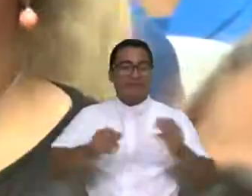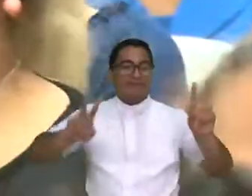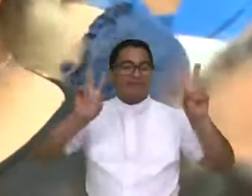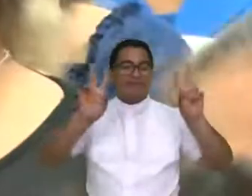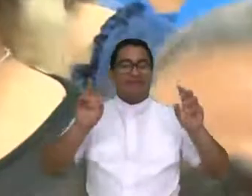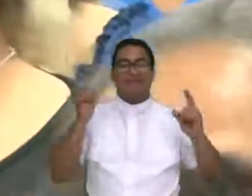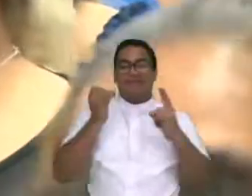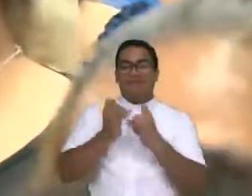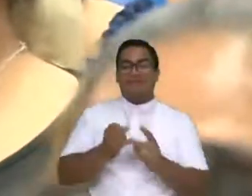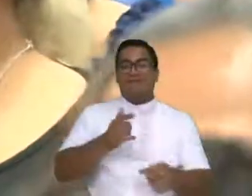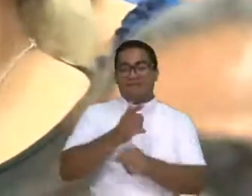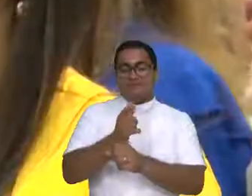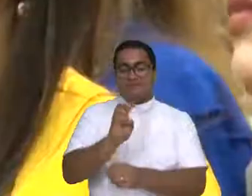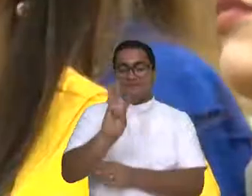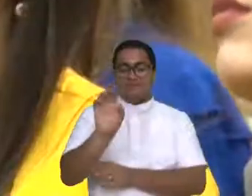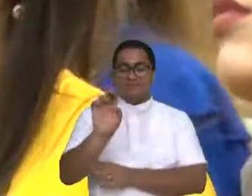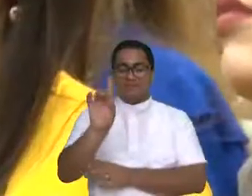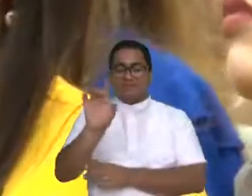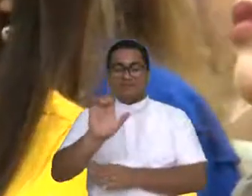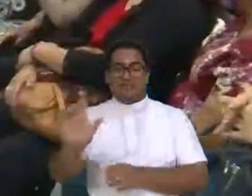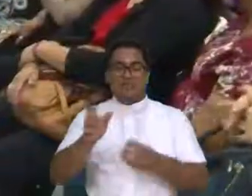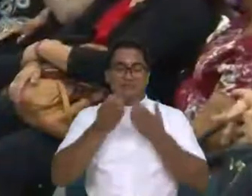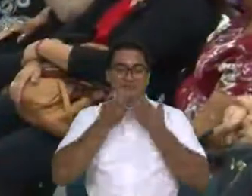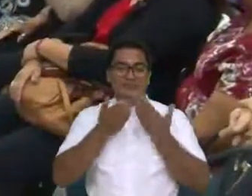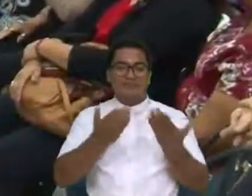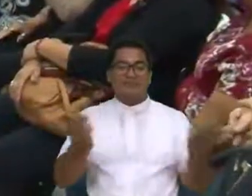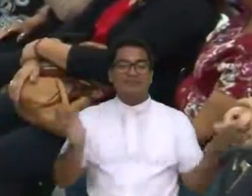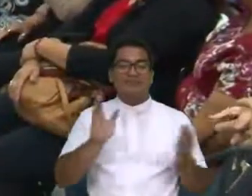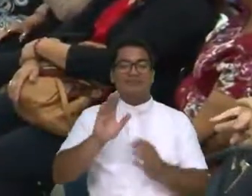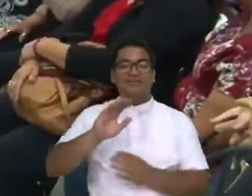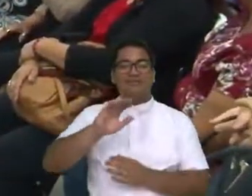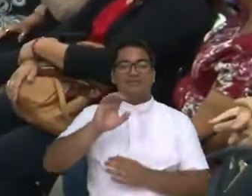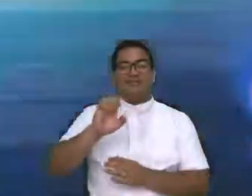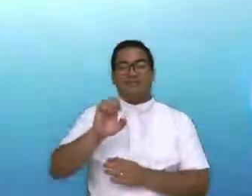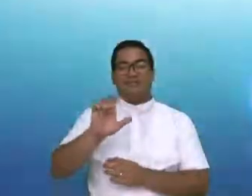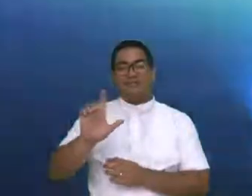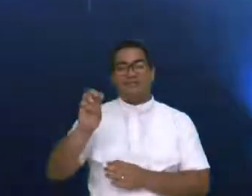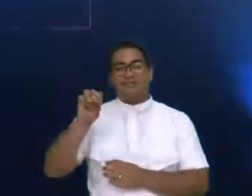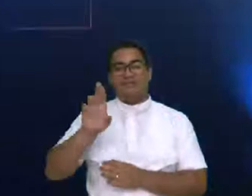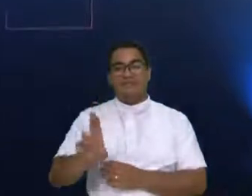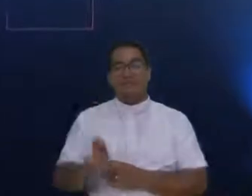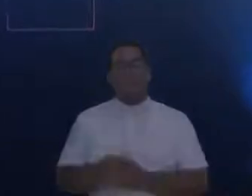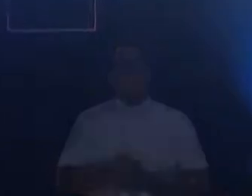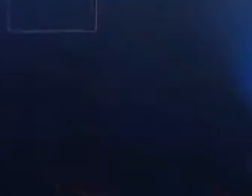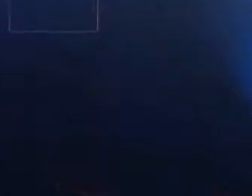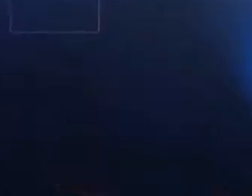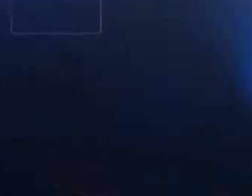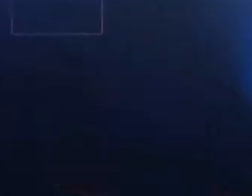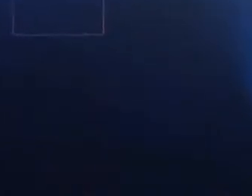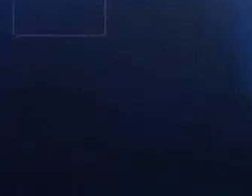refiere. Con cámara de Wendell Noguera, para el canal parlamentario, les informó Elmer Marcia.